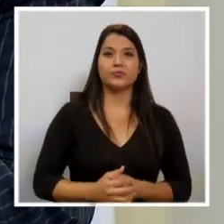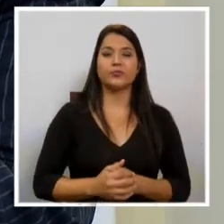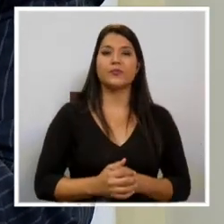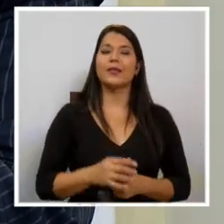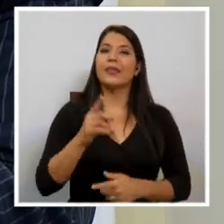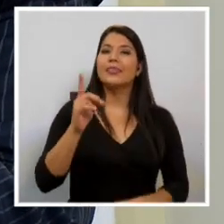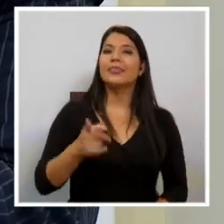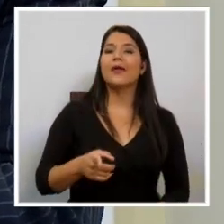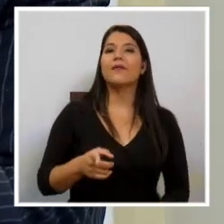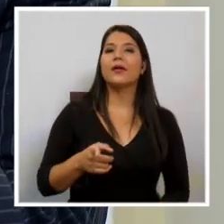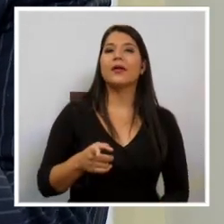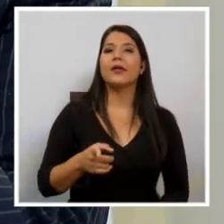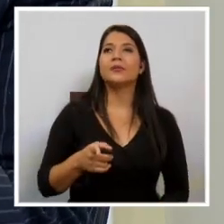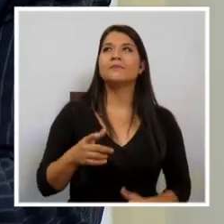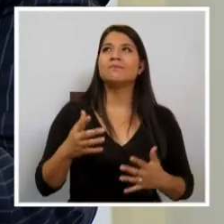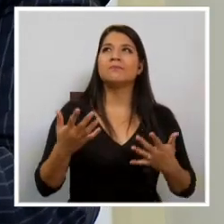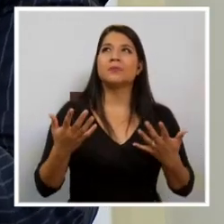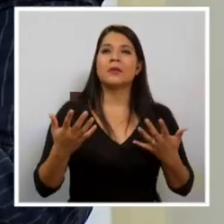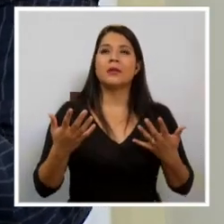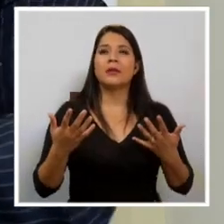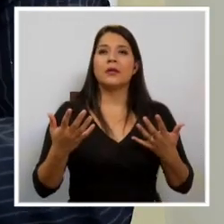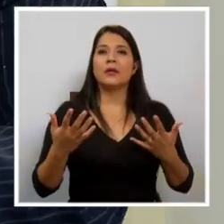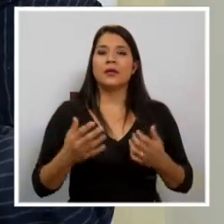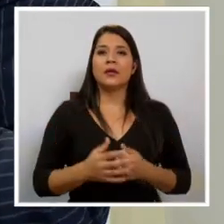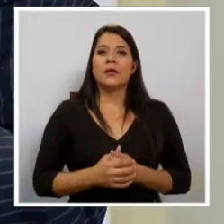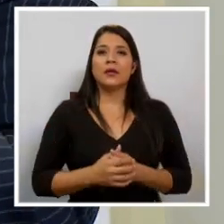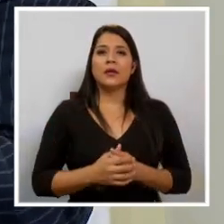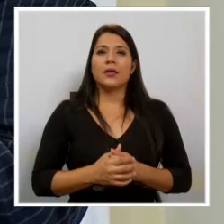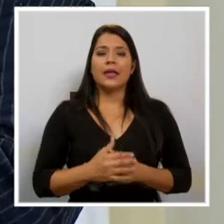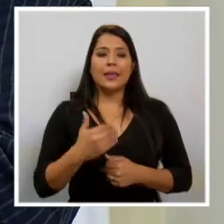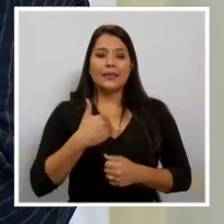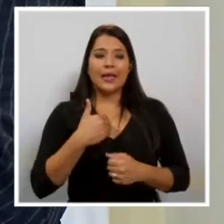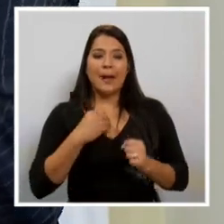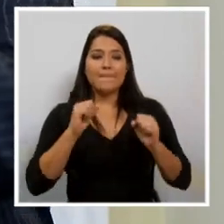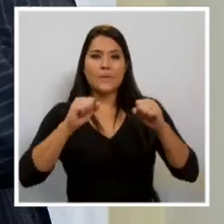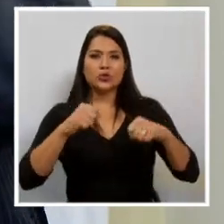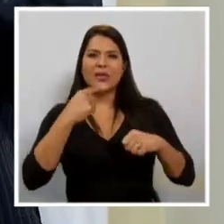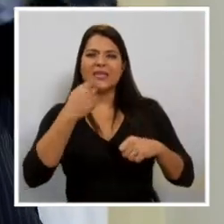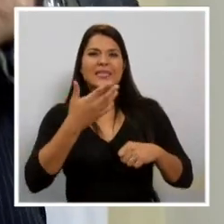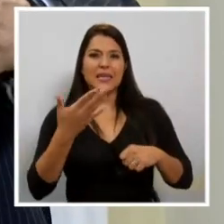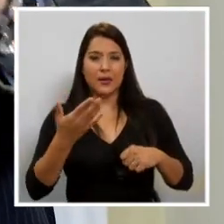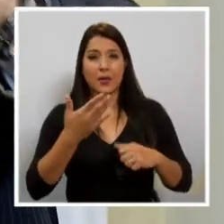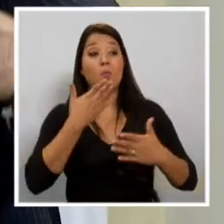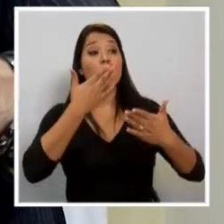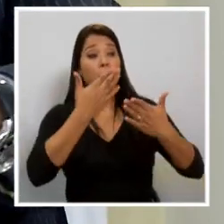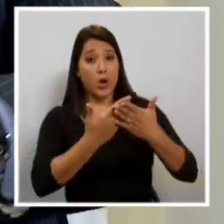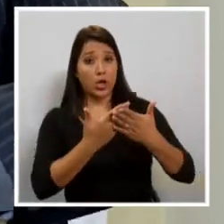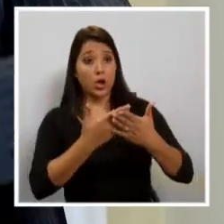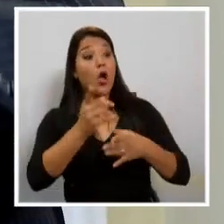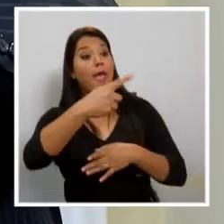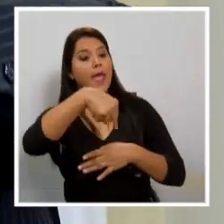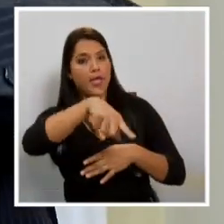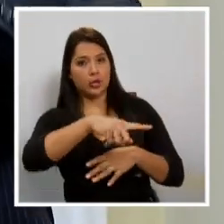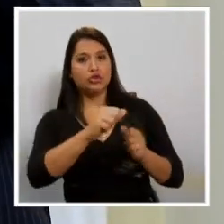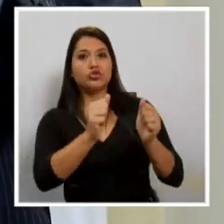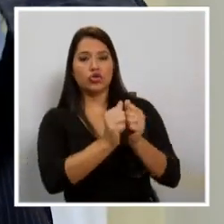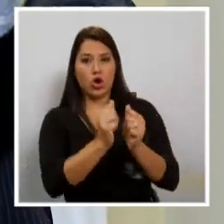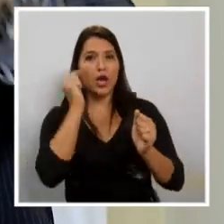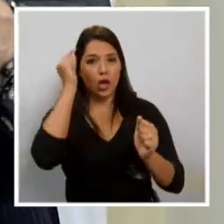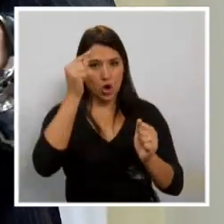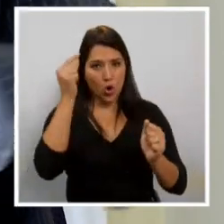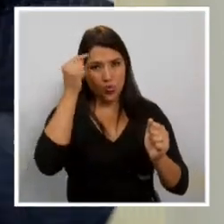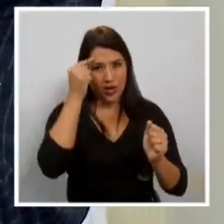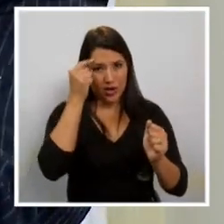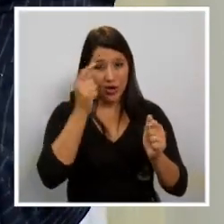tomar que estén posibilitados a decir, bueno, ellos estuvieron con el gobierno, va a ser más